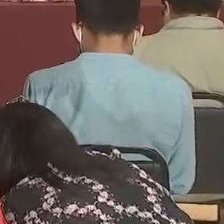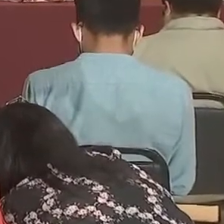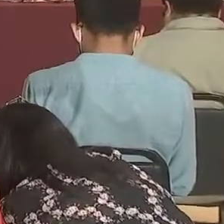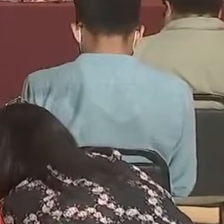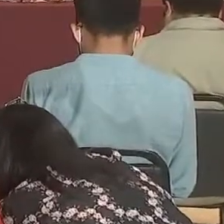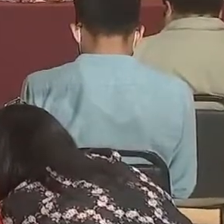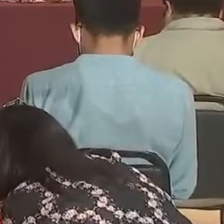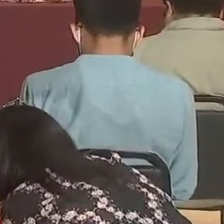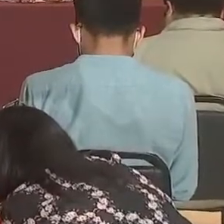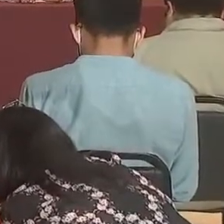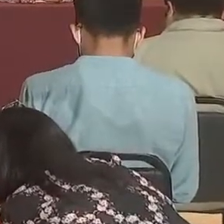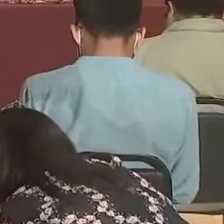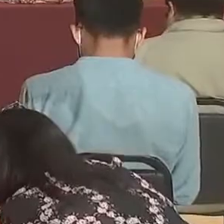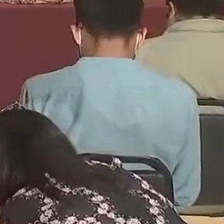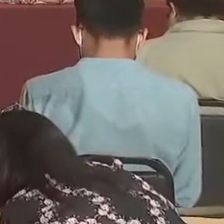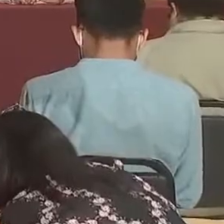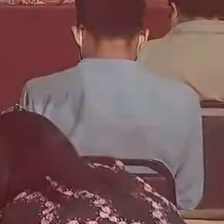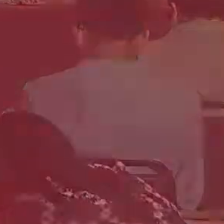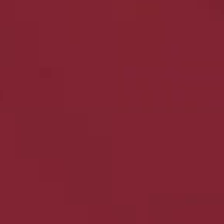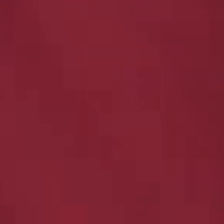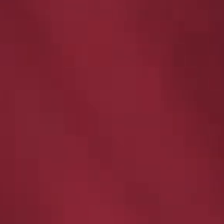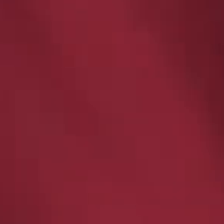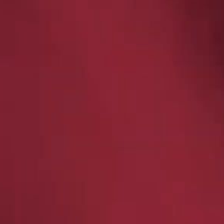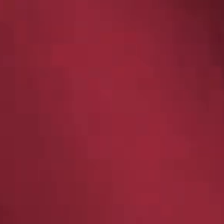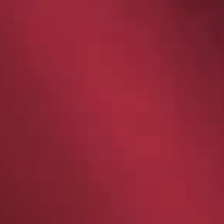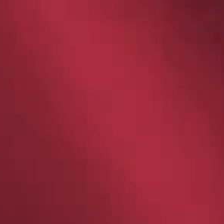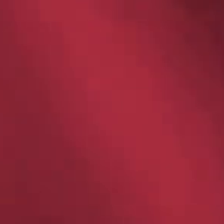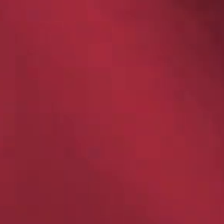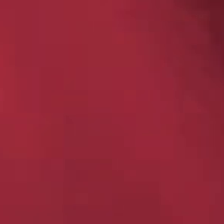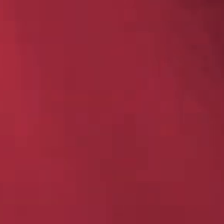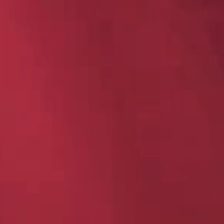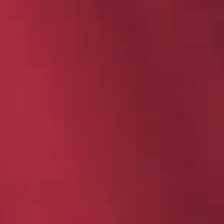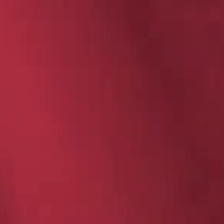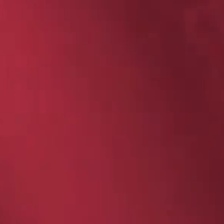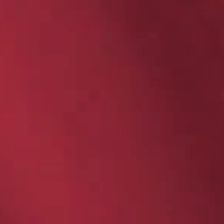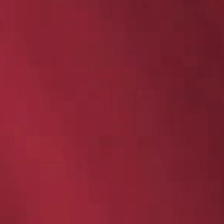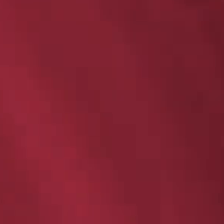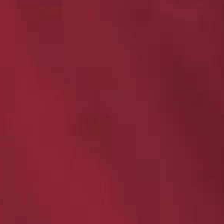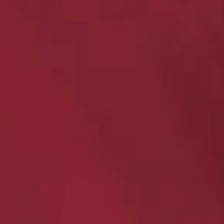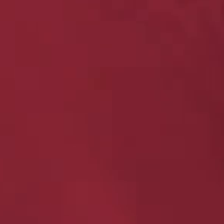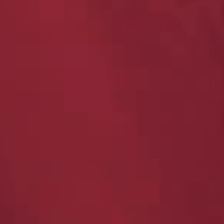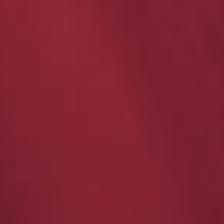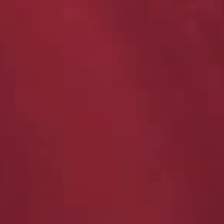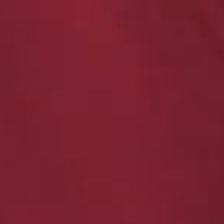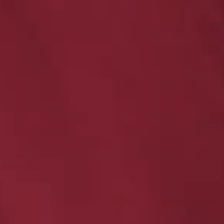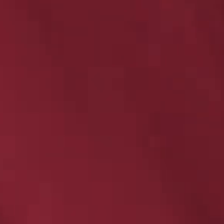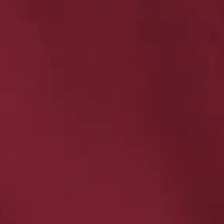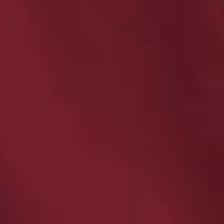reparar los daños. Gobierno de México.